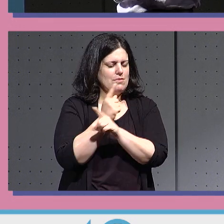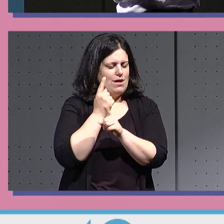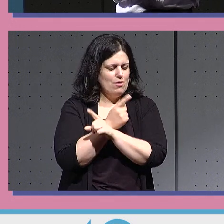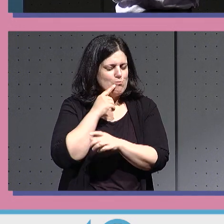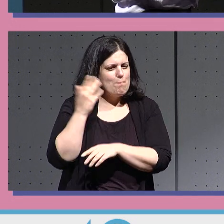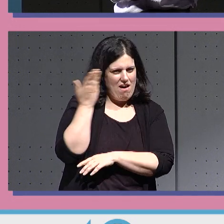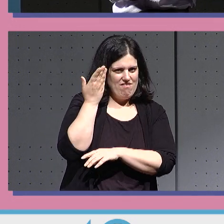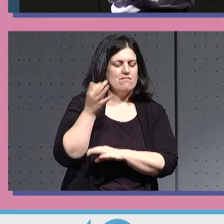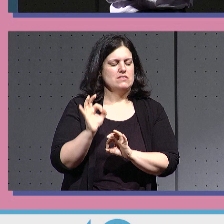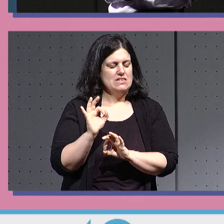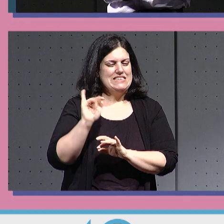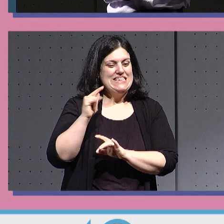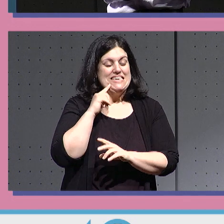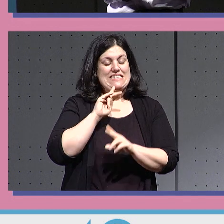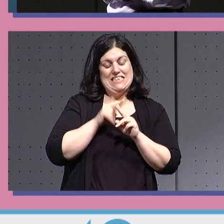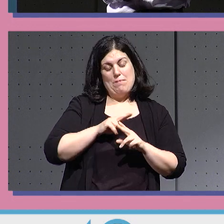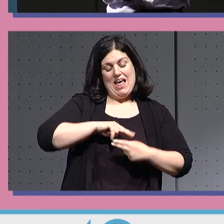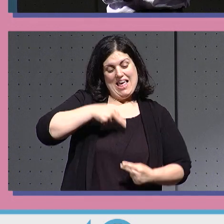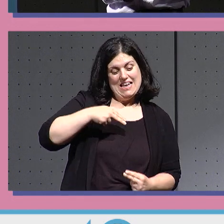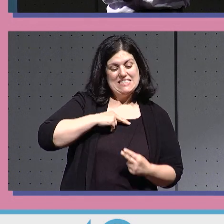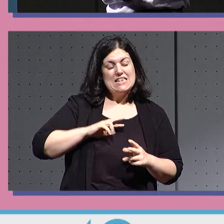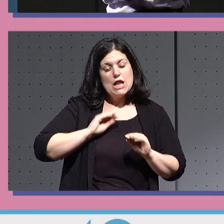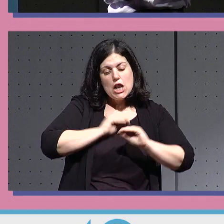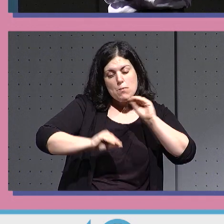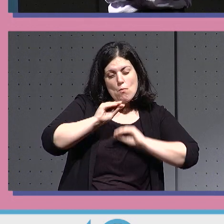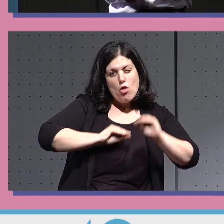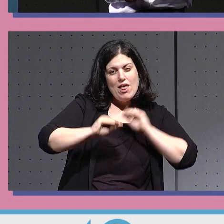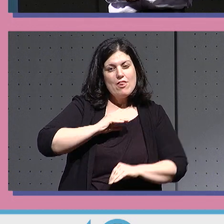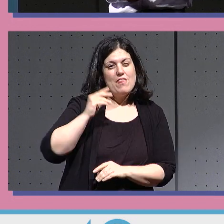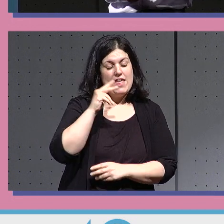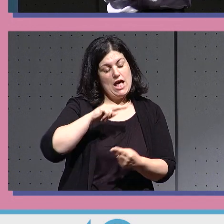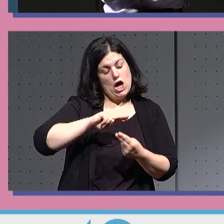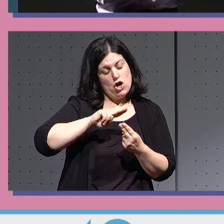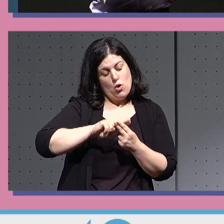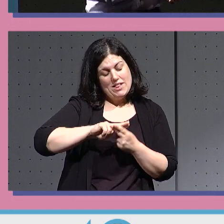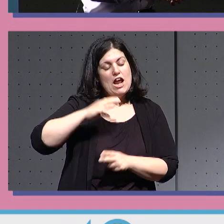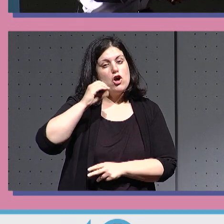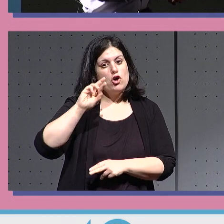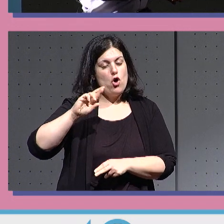genes de lo que se llama remodelado de cromatina, de la cual os hablaré al final.